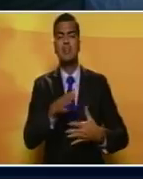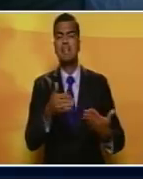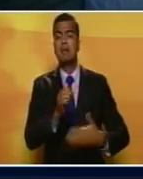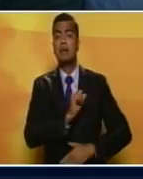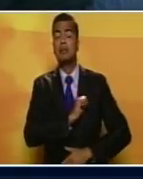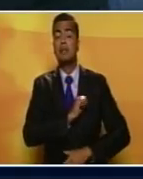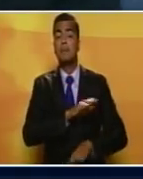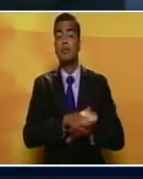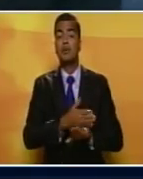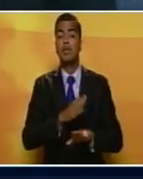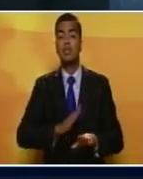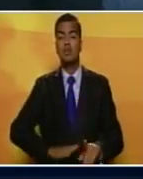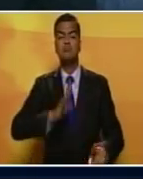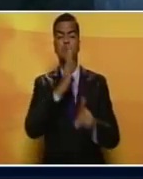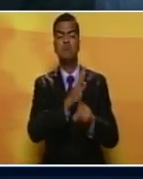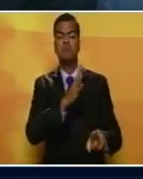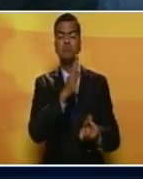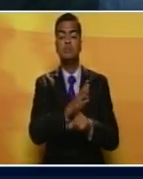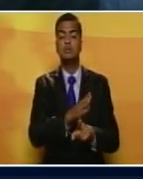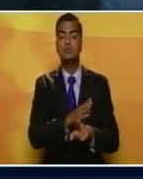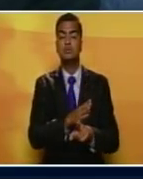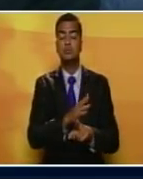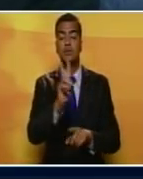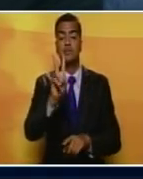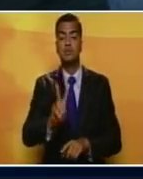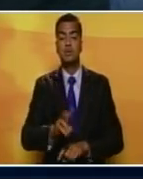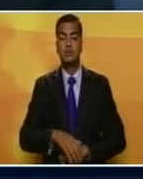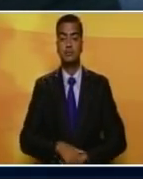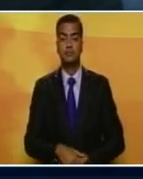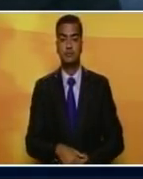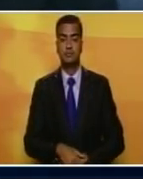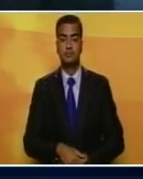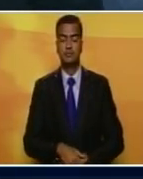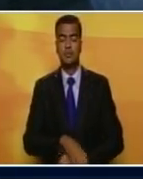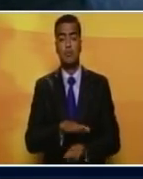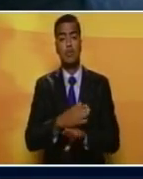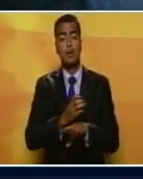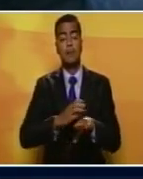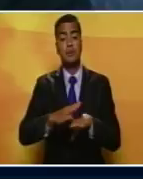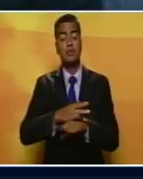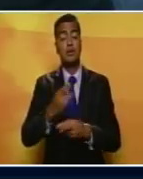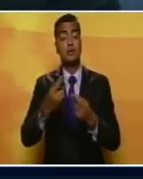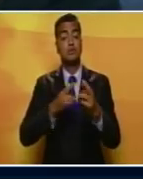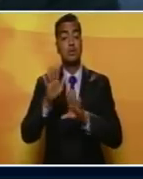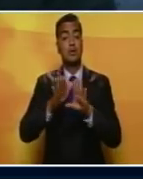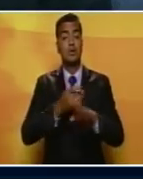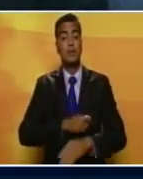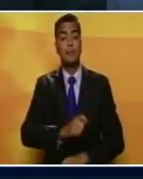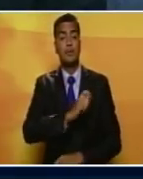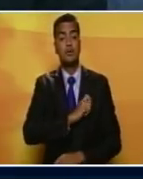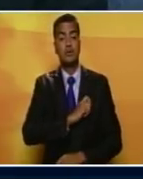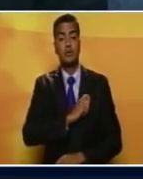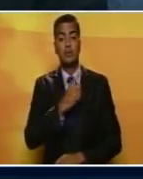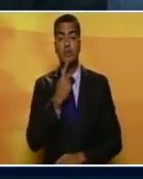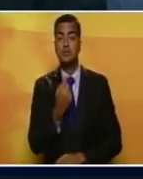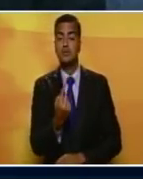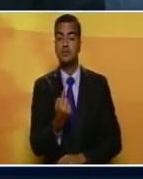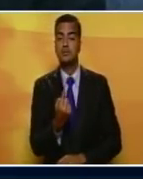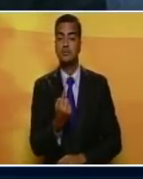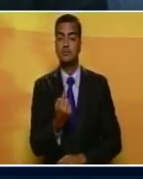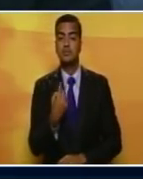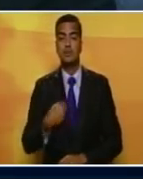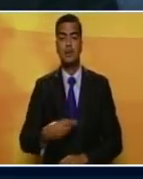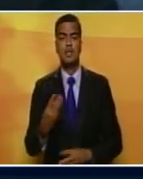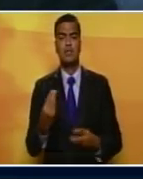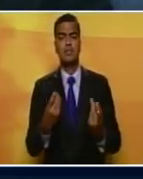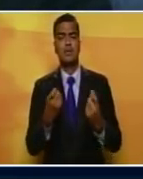por qué en España le temen tanto a Venezuela, por qué el ministro de Relaciones Exteriores español, como dicen ellos, tiene